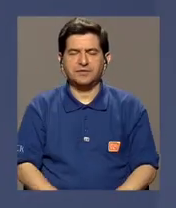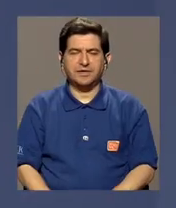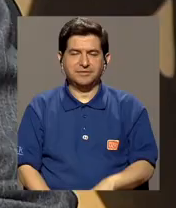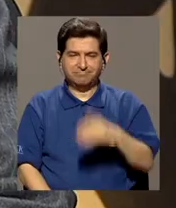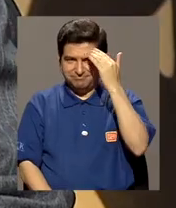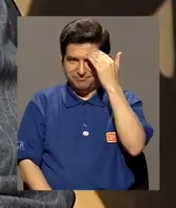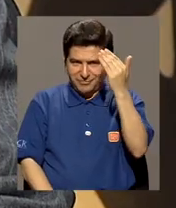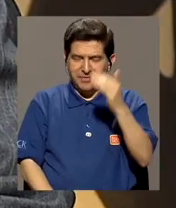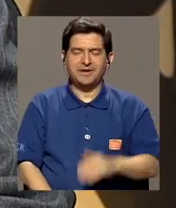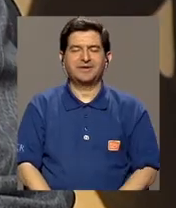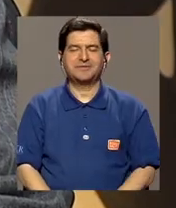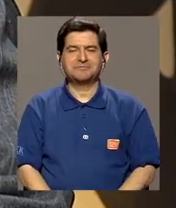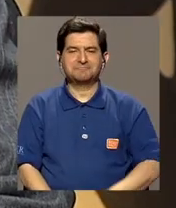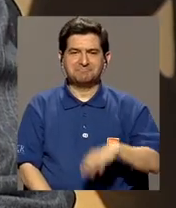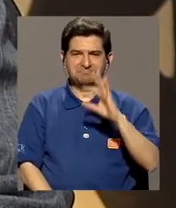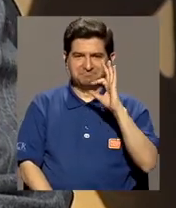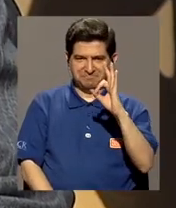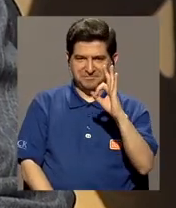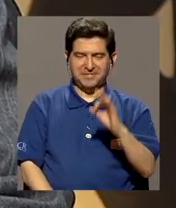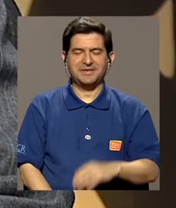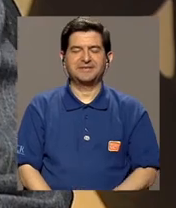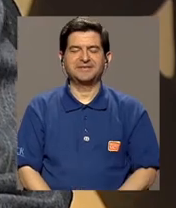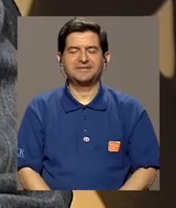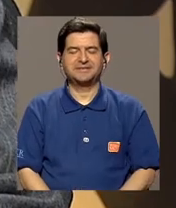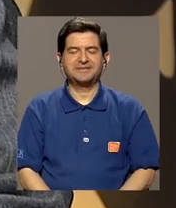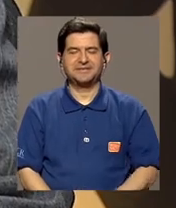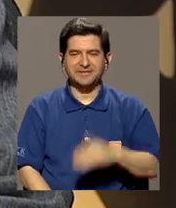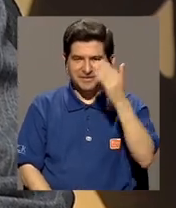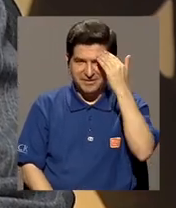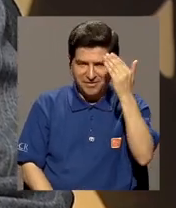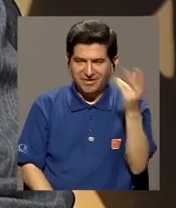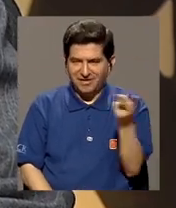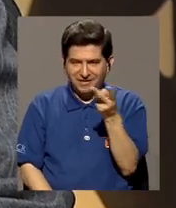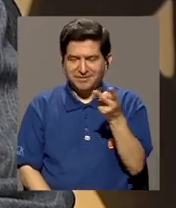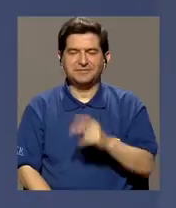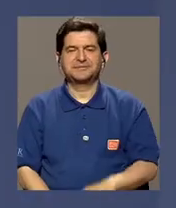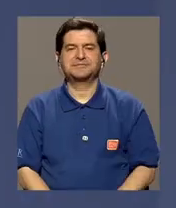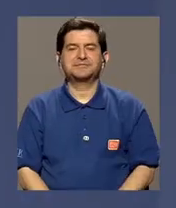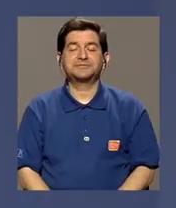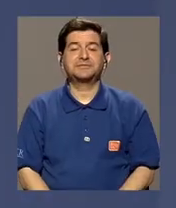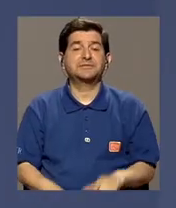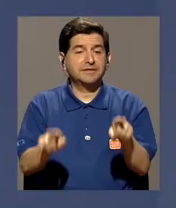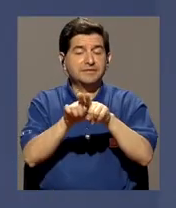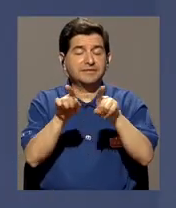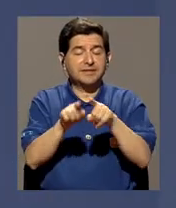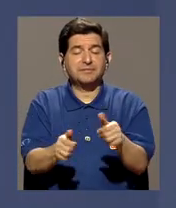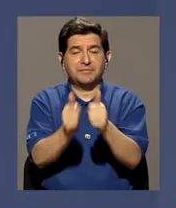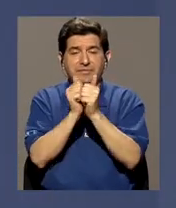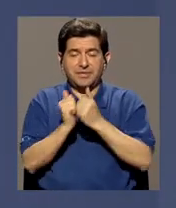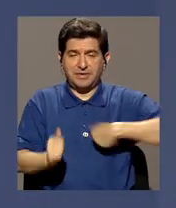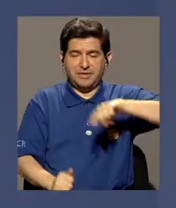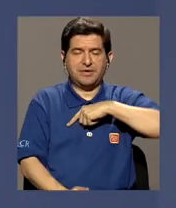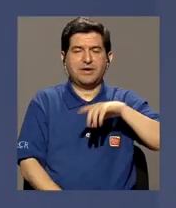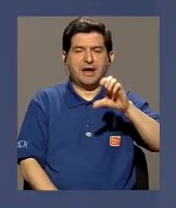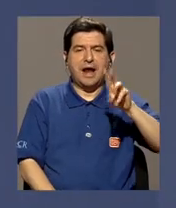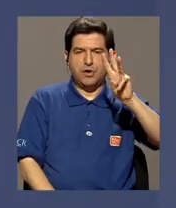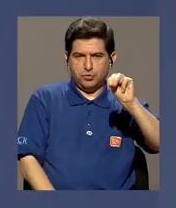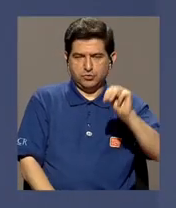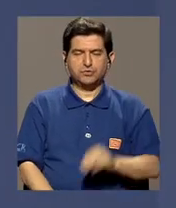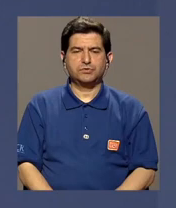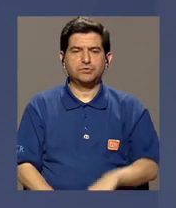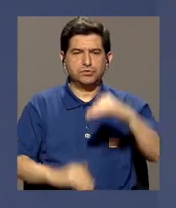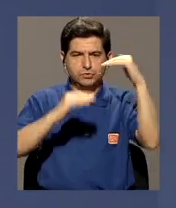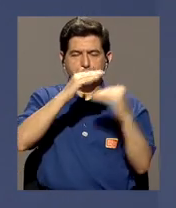tal y bueno también nos acompaña don carlos montenegro